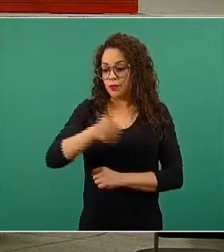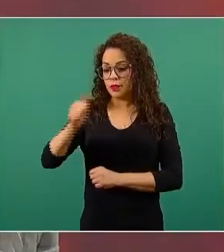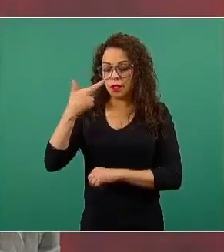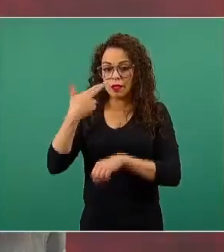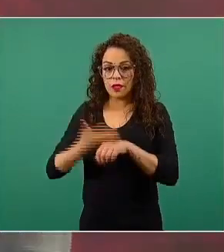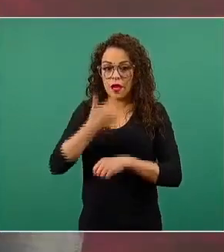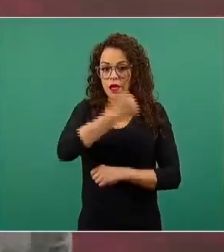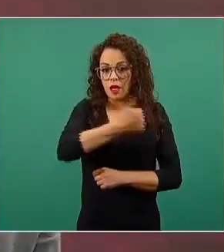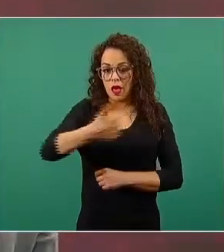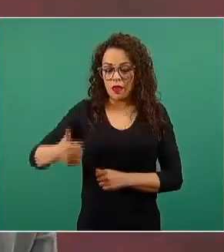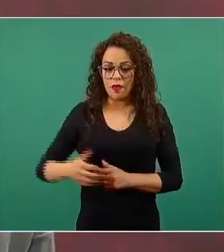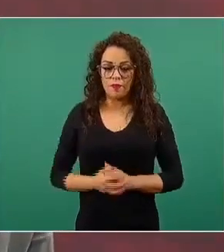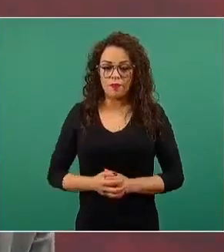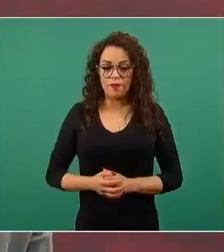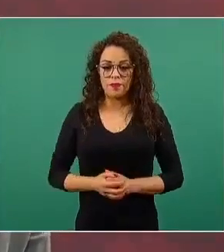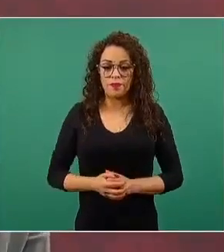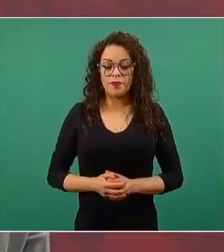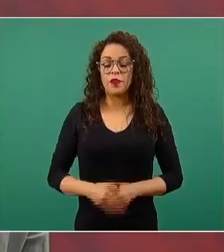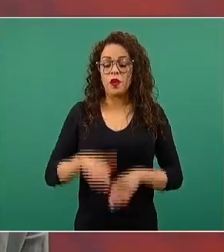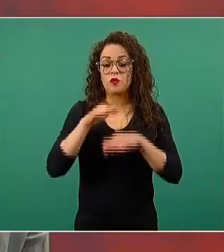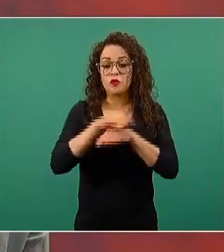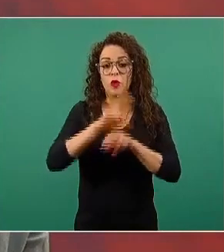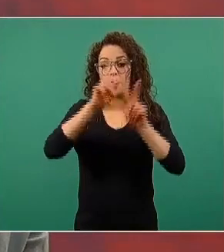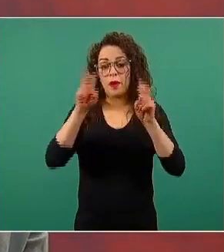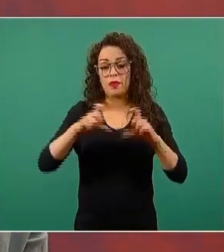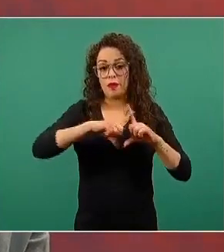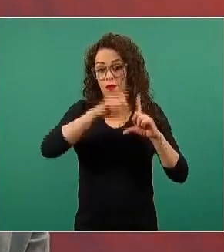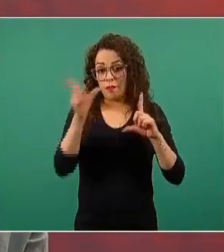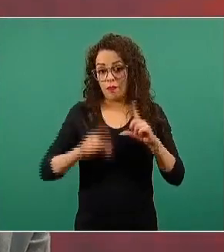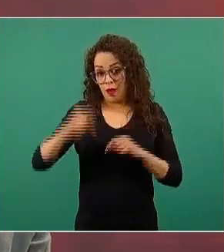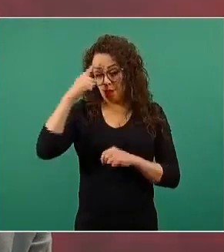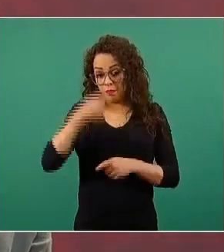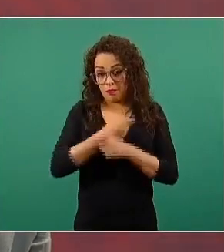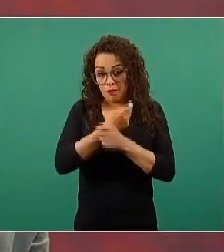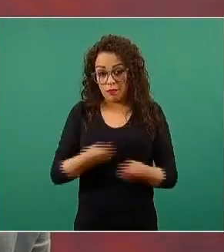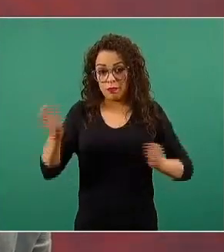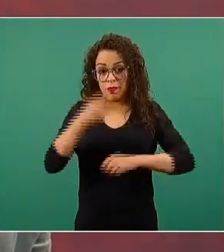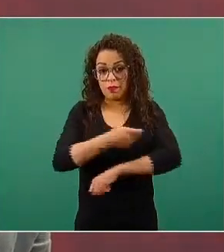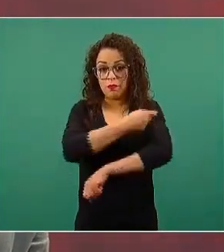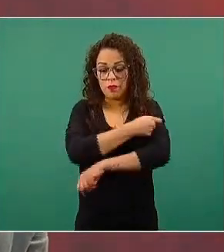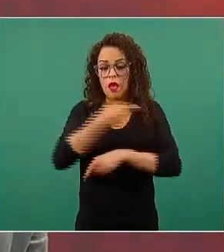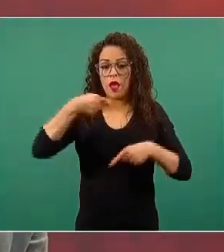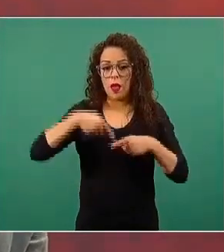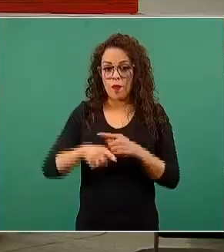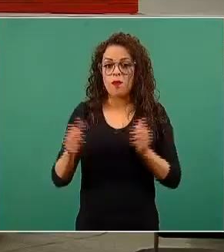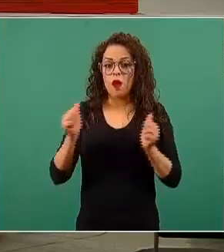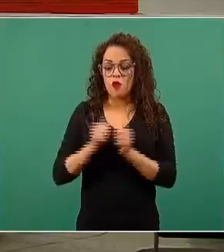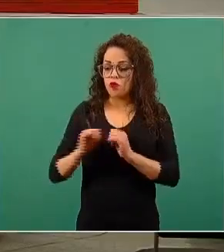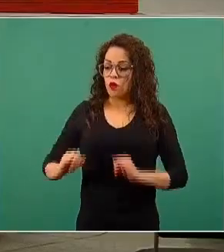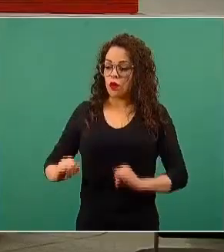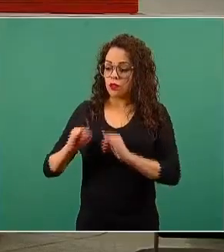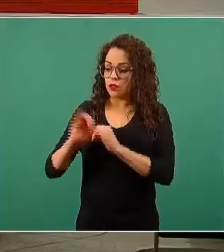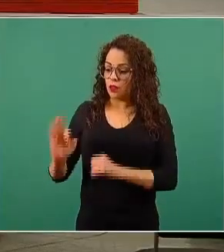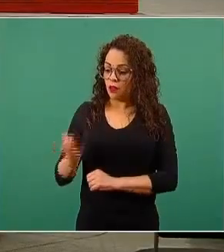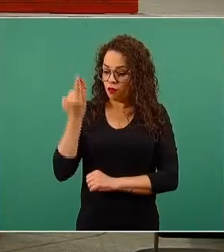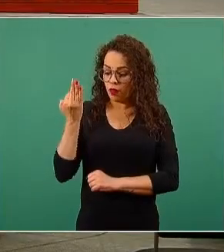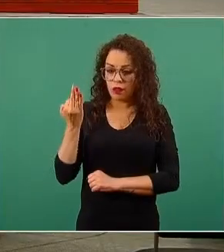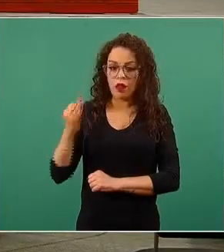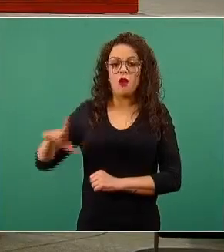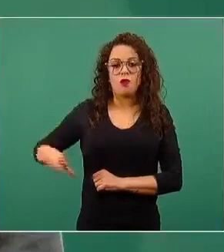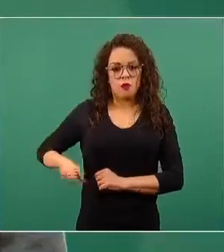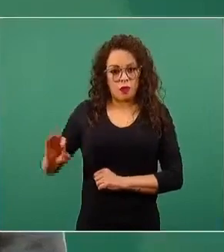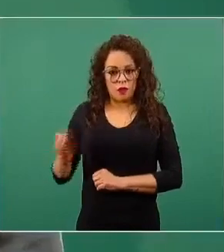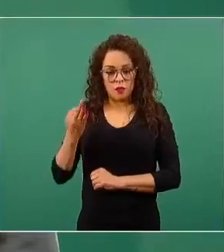de vacunación, se ha instrumentado desde el gobierno federal, principalmente con las instituciones federales, en lo